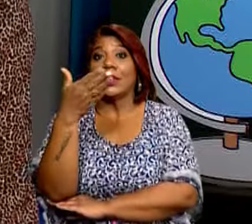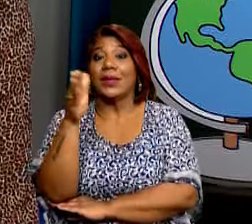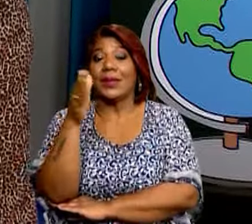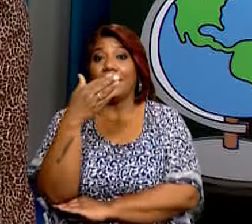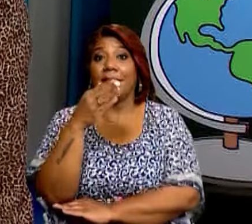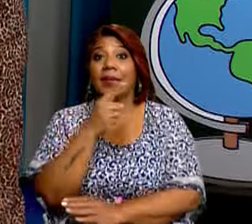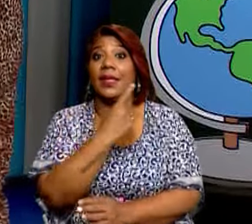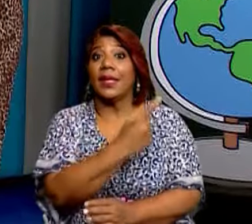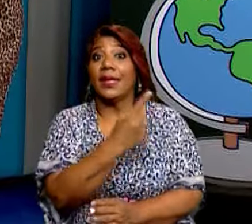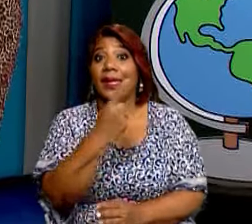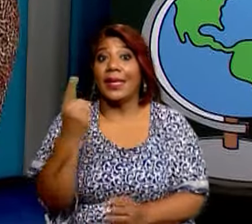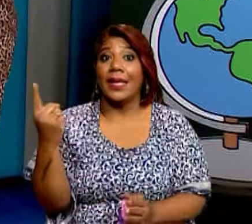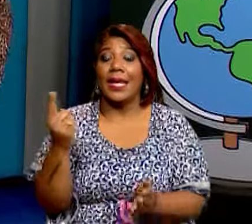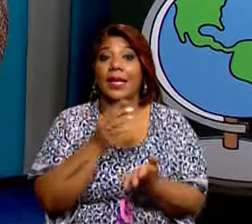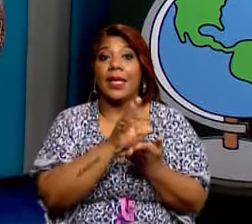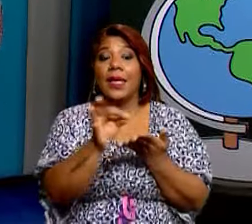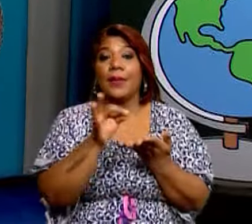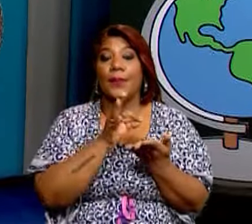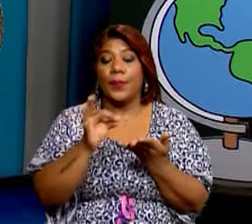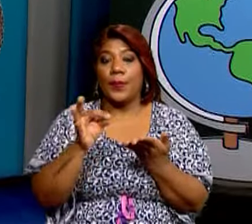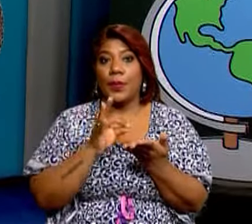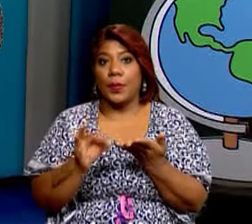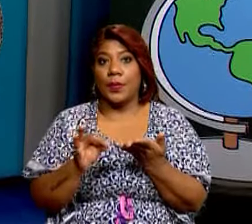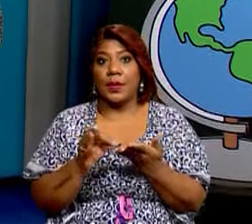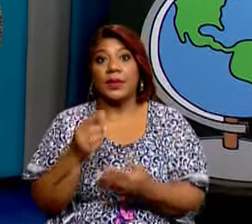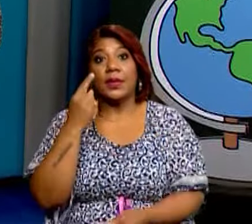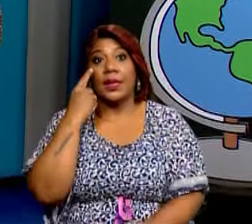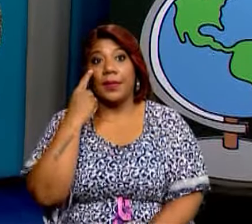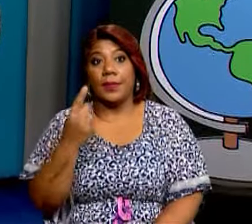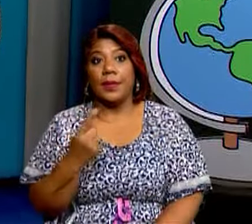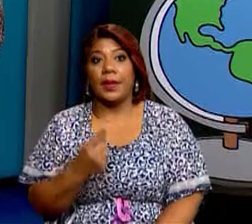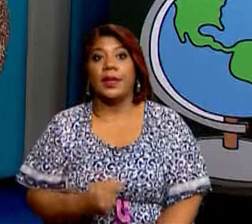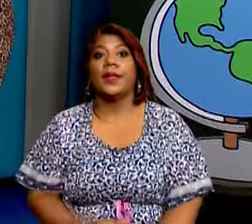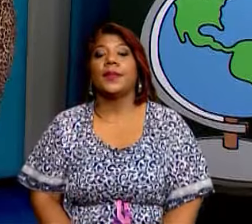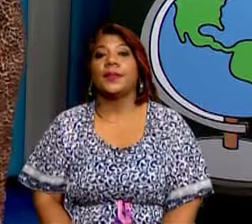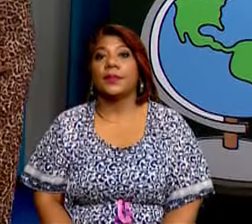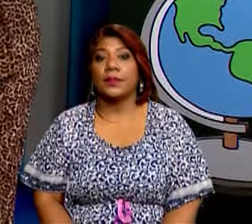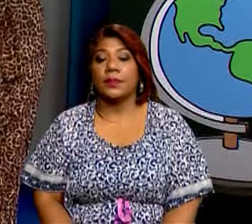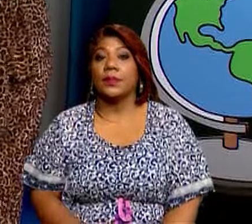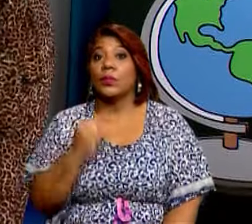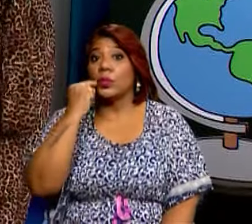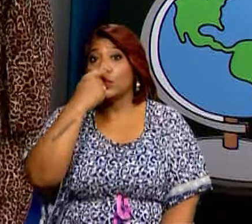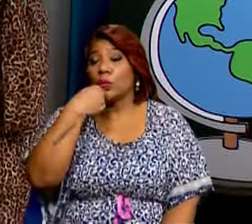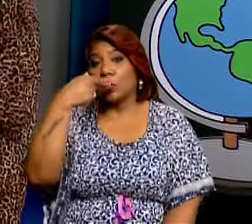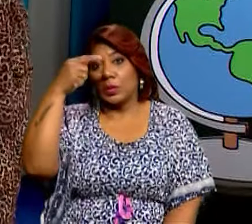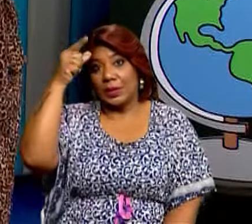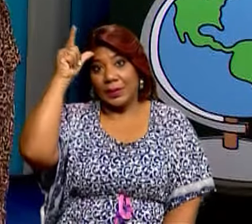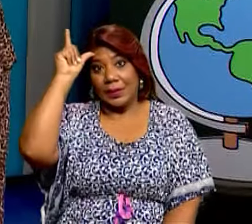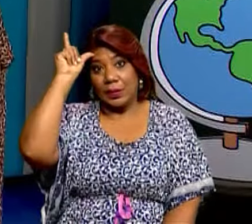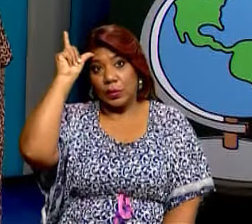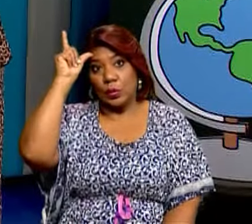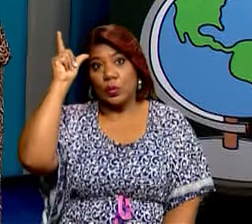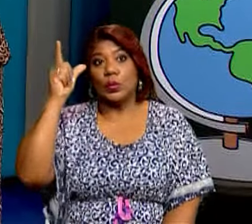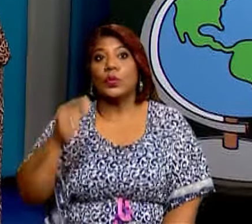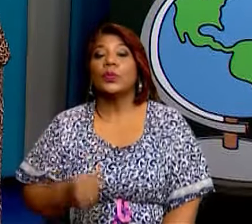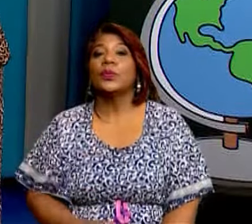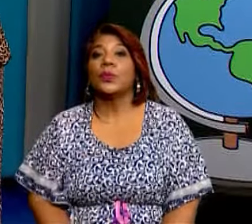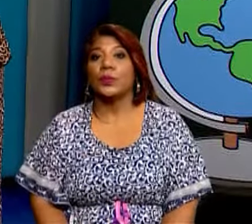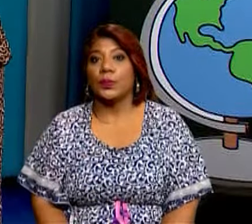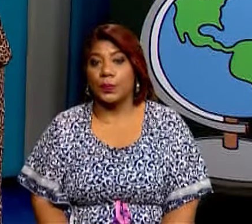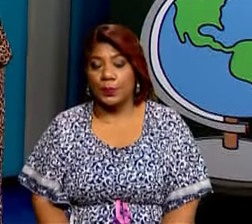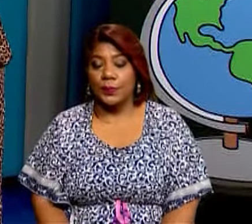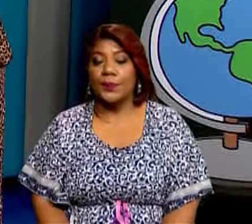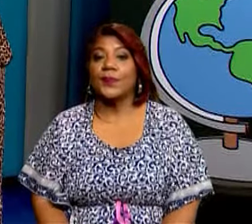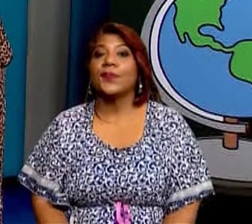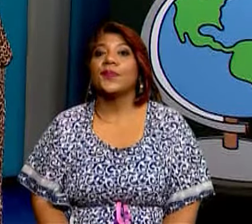las provincias y vamos a comenzar aquí, por ejemplo, Bocas del Toro, la bandera de